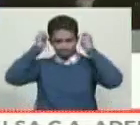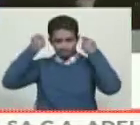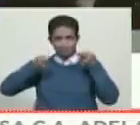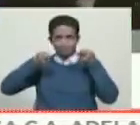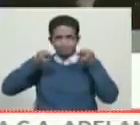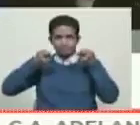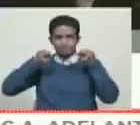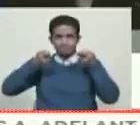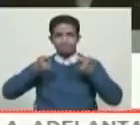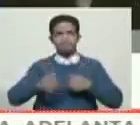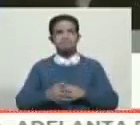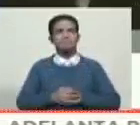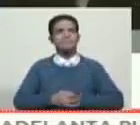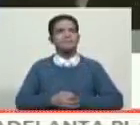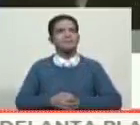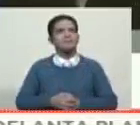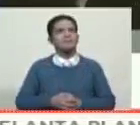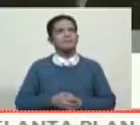¿Ah?